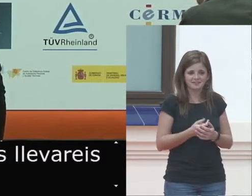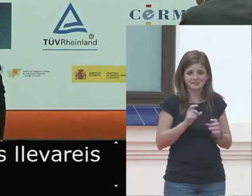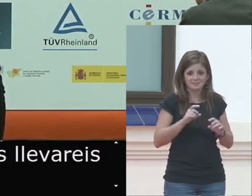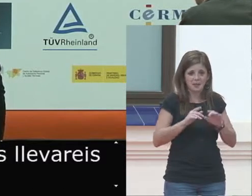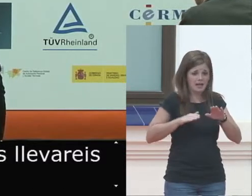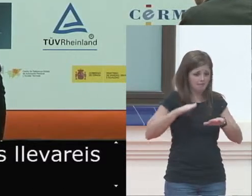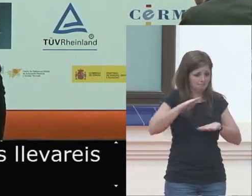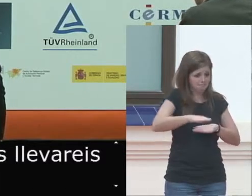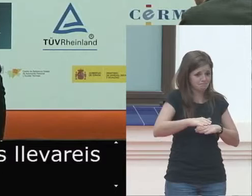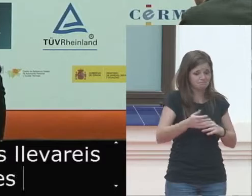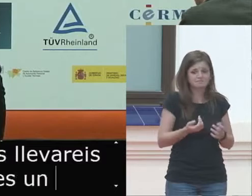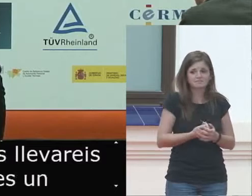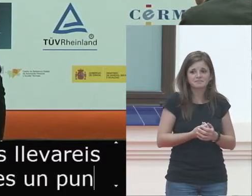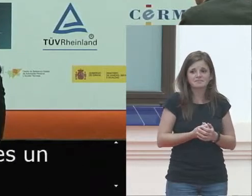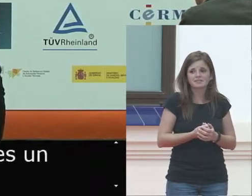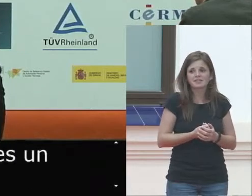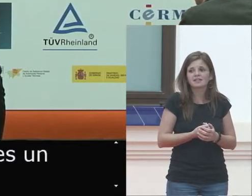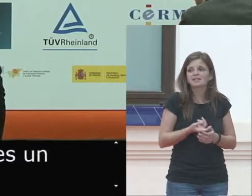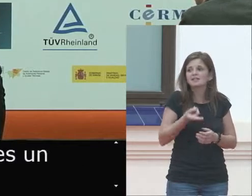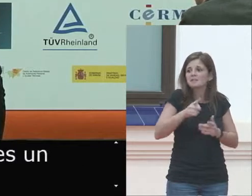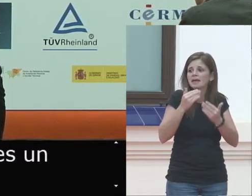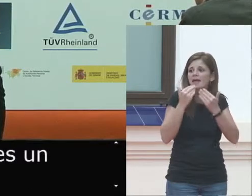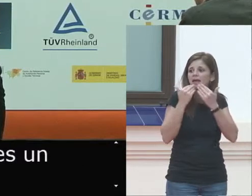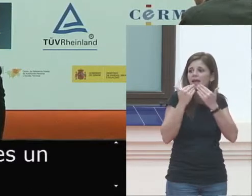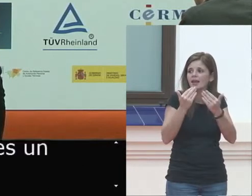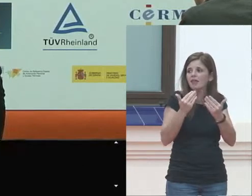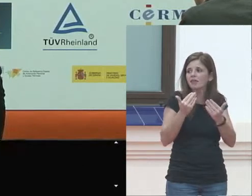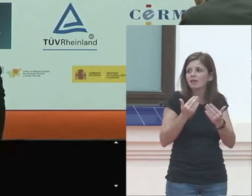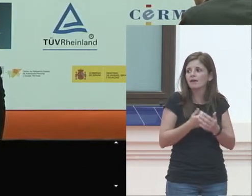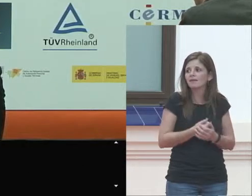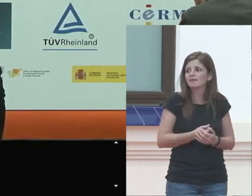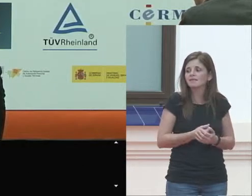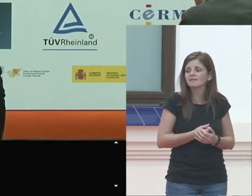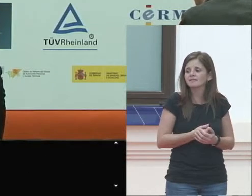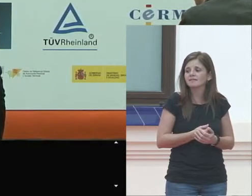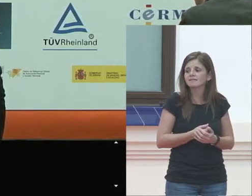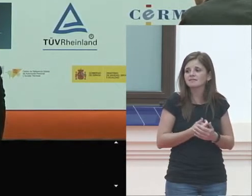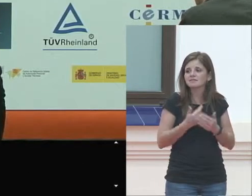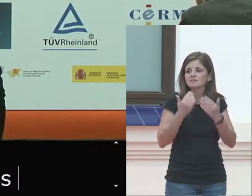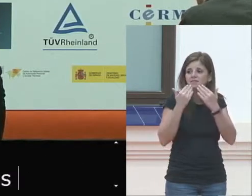adelante. Y sobre todo dar las gracias también a nuestra